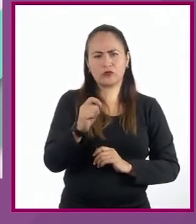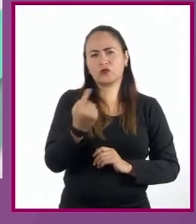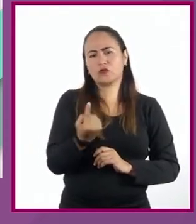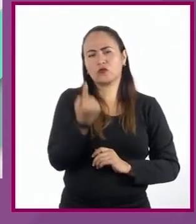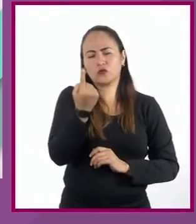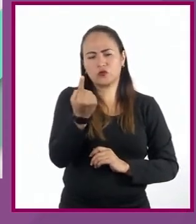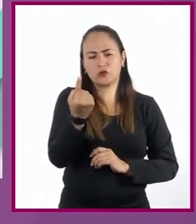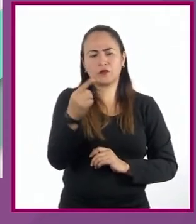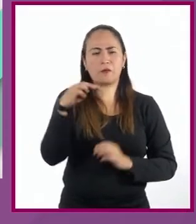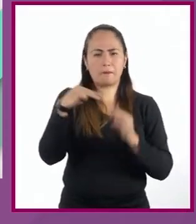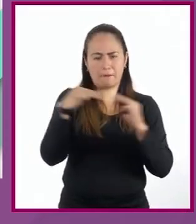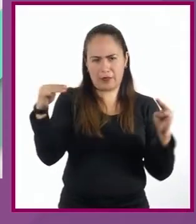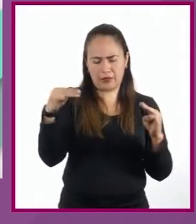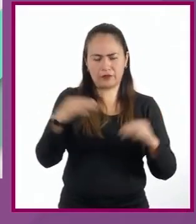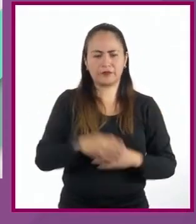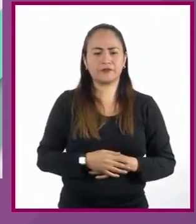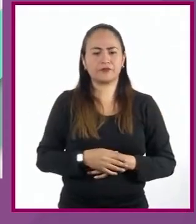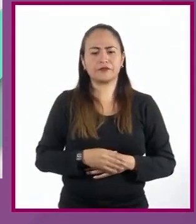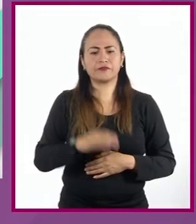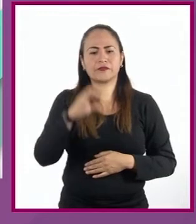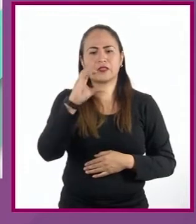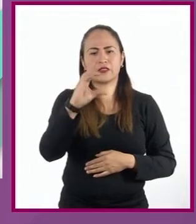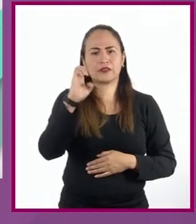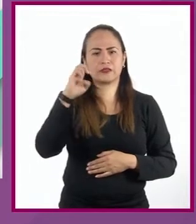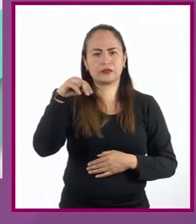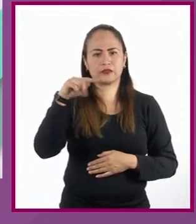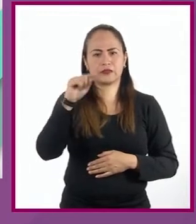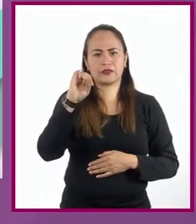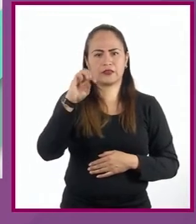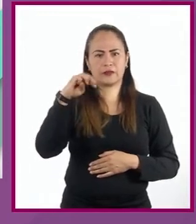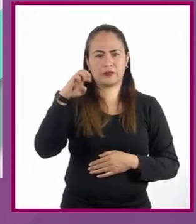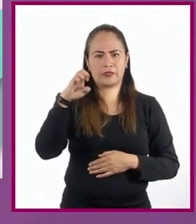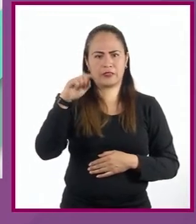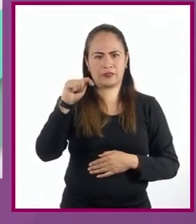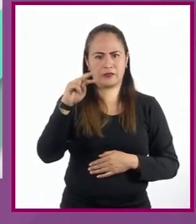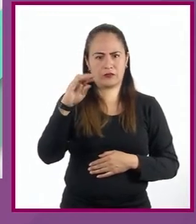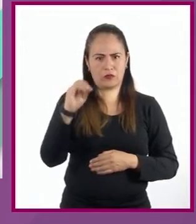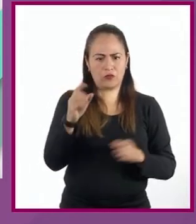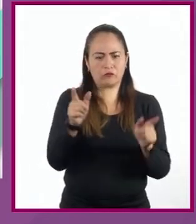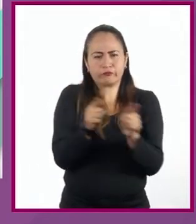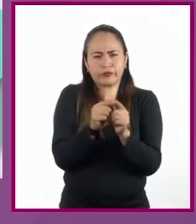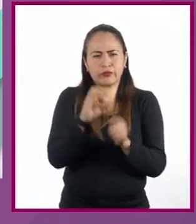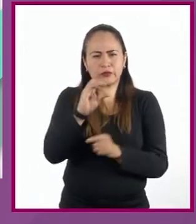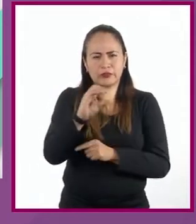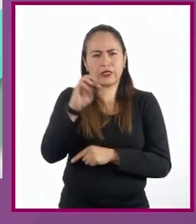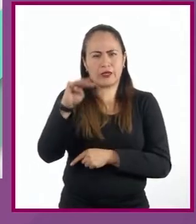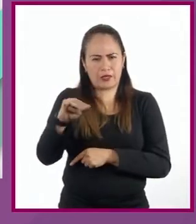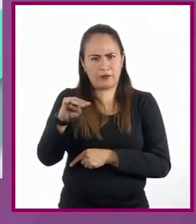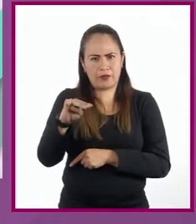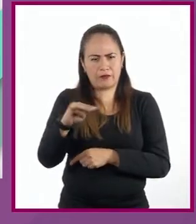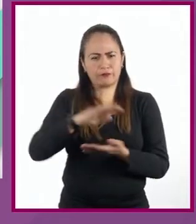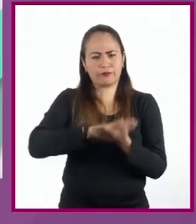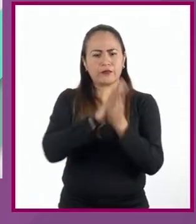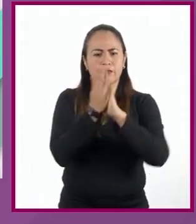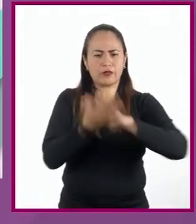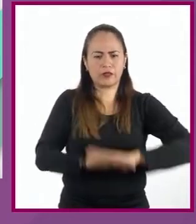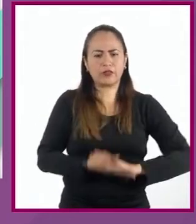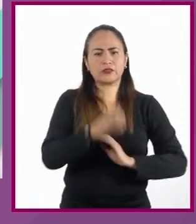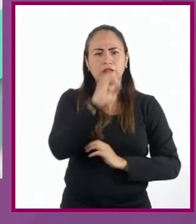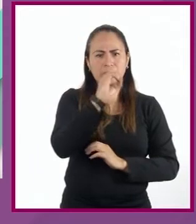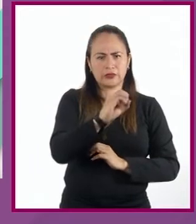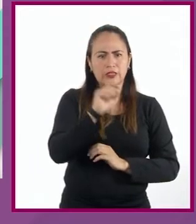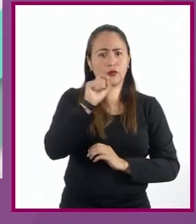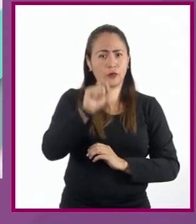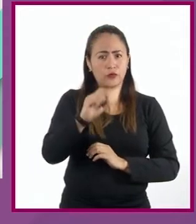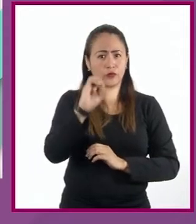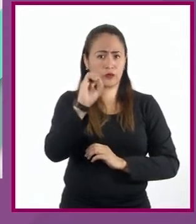0.1 metros. El centímetro se abrevia CM y equivale a 1/100 de metro,